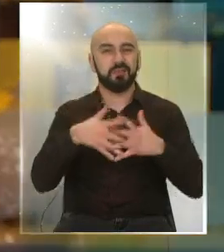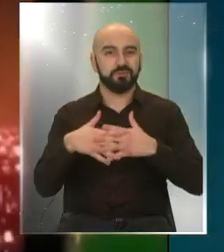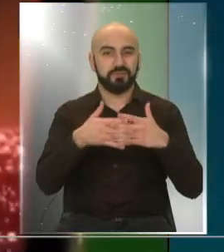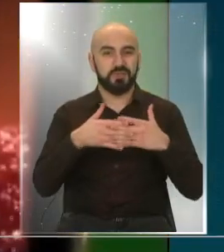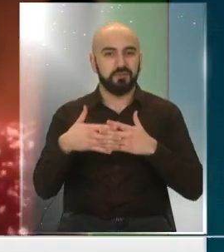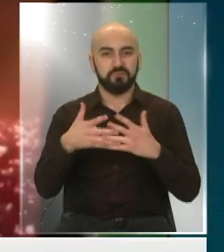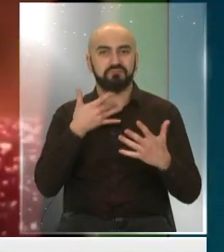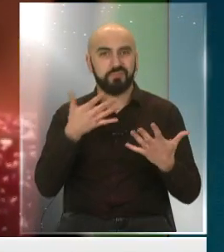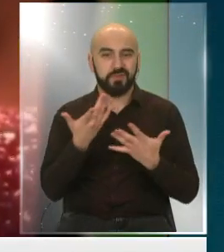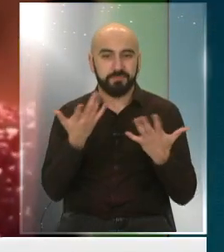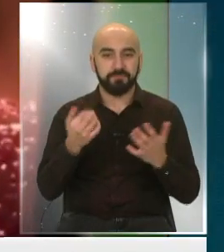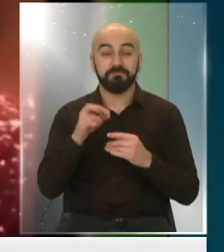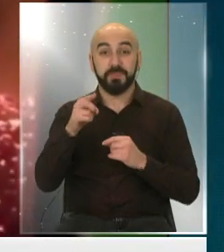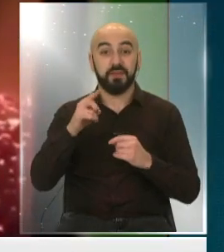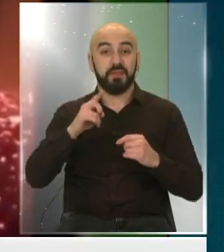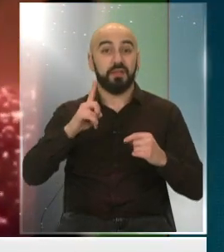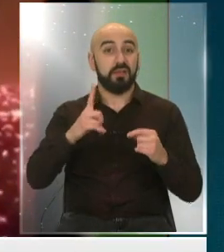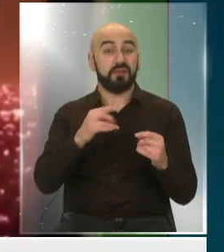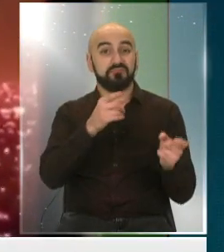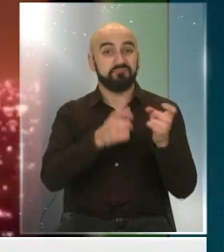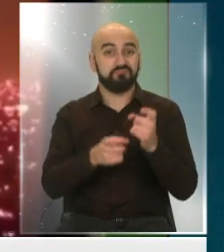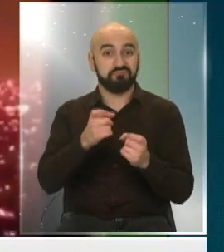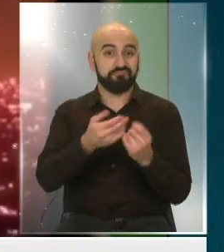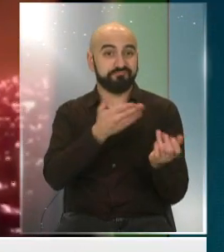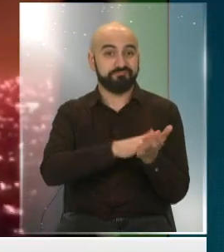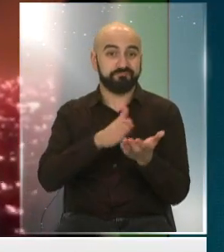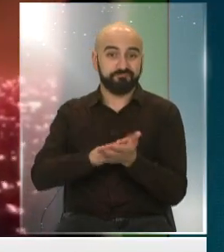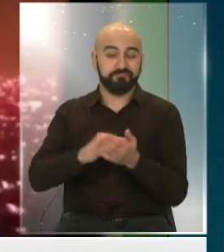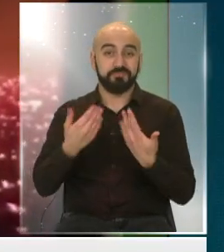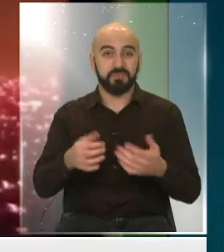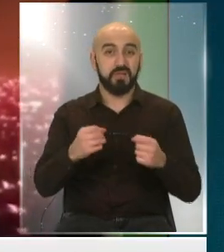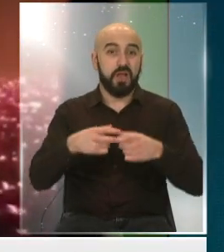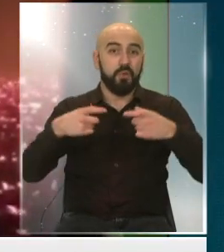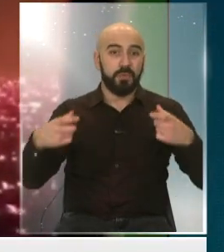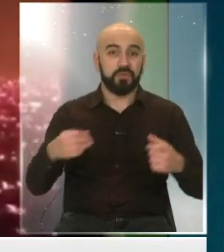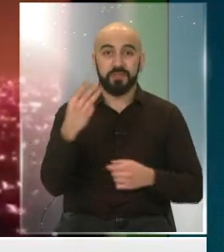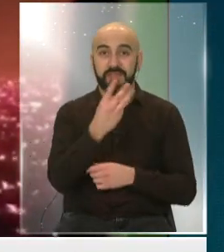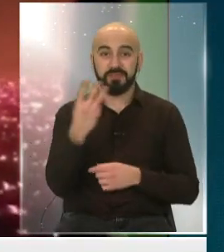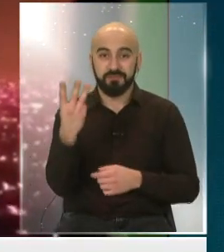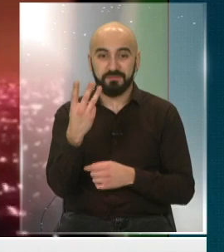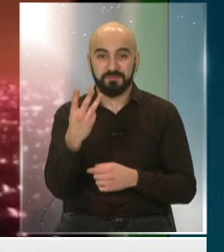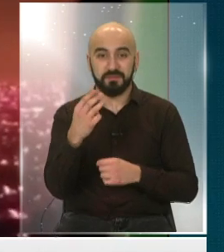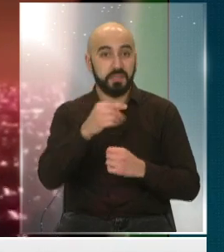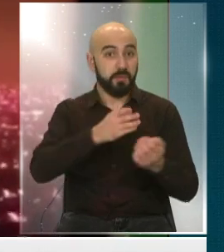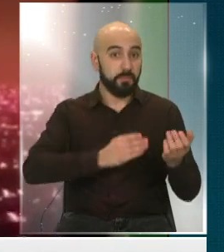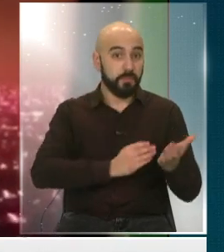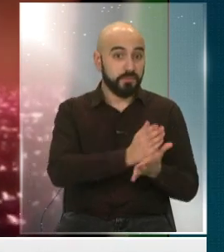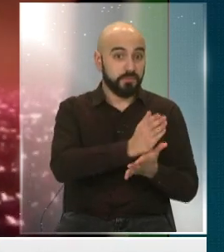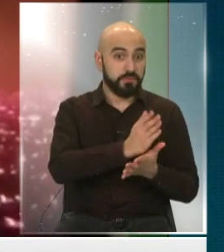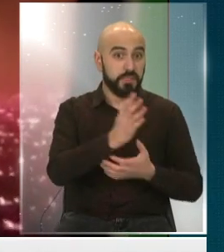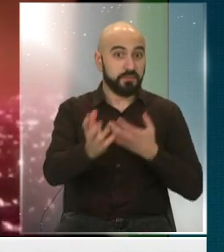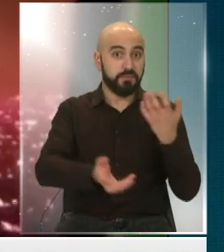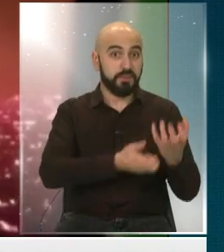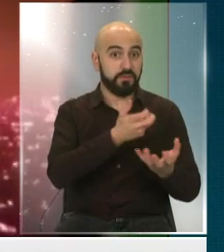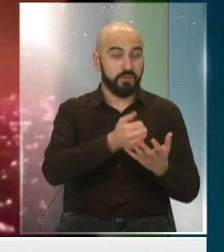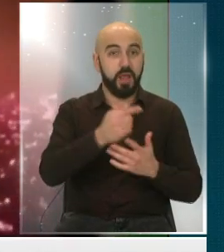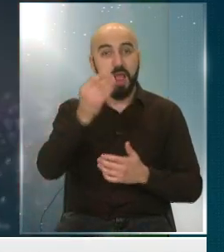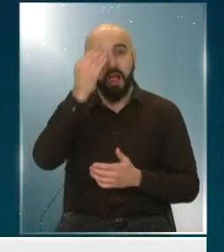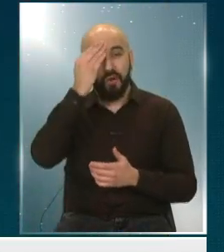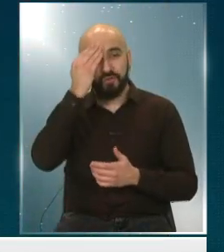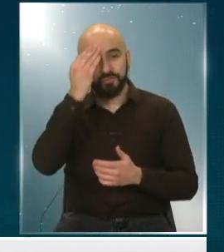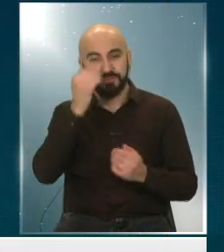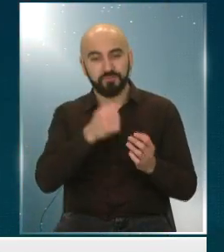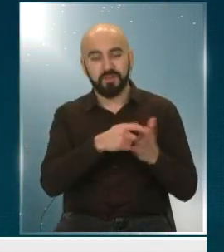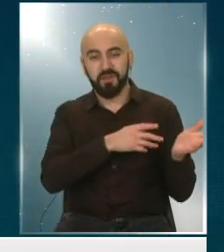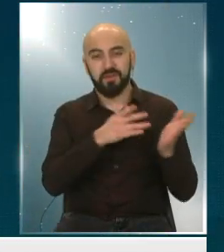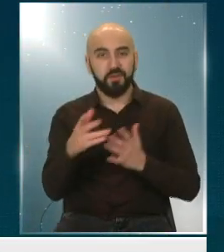porque además el número de víctimas fatales aumentó a 33 desde que se iniciaron estos incendios en agosto. Y